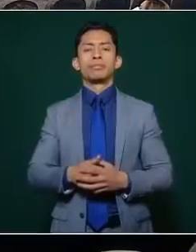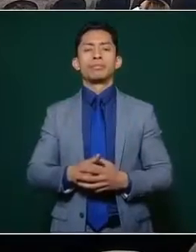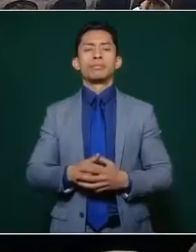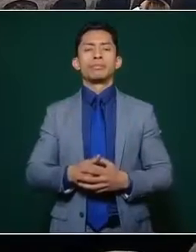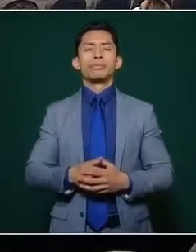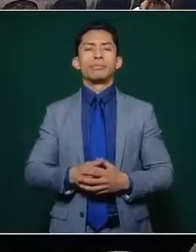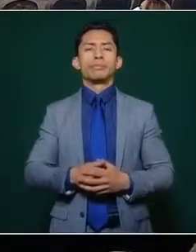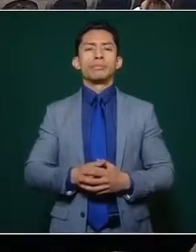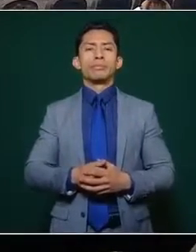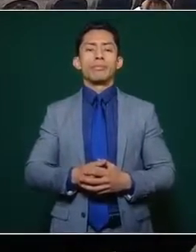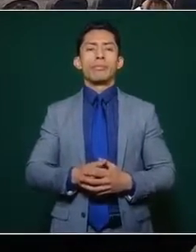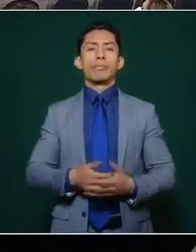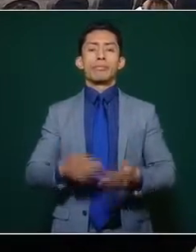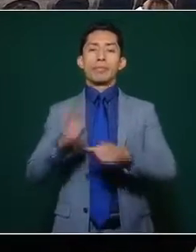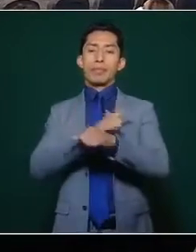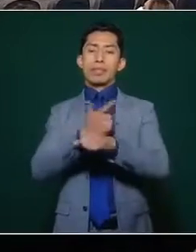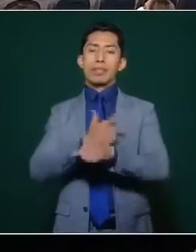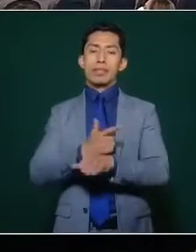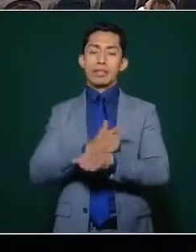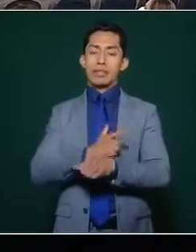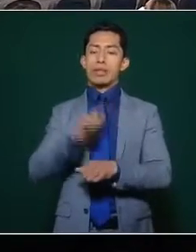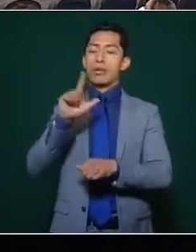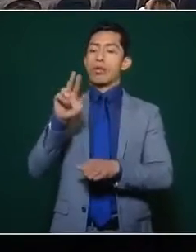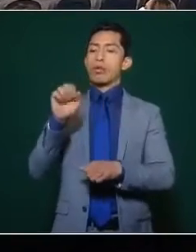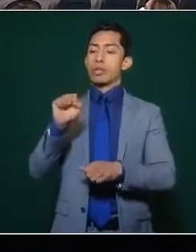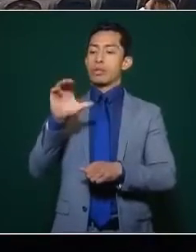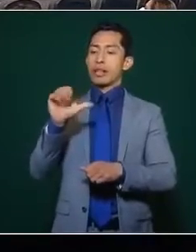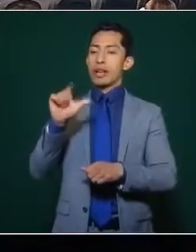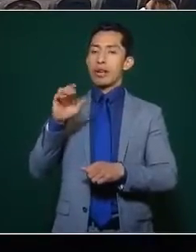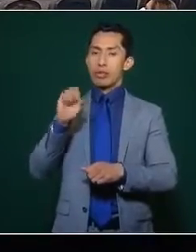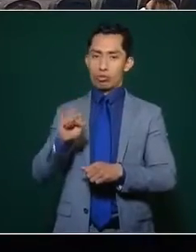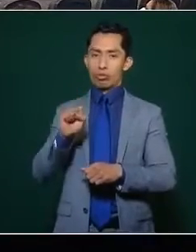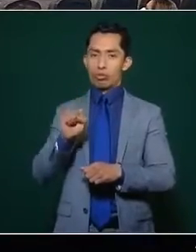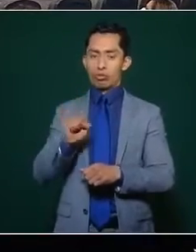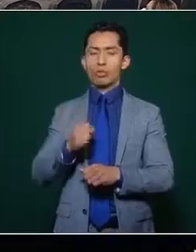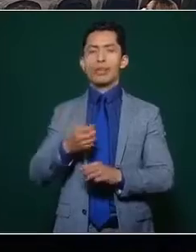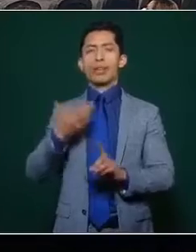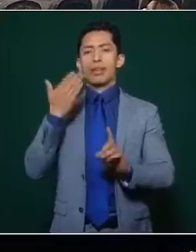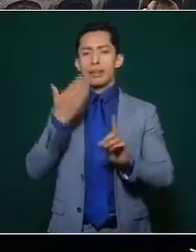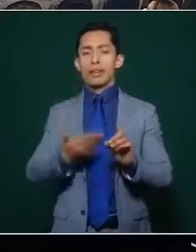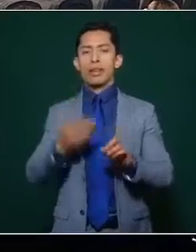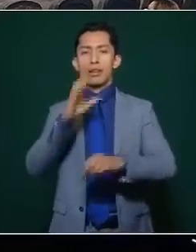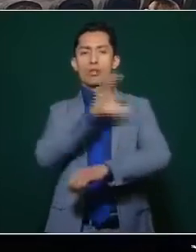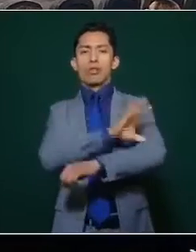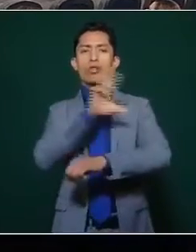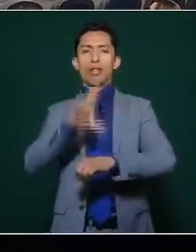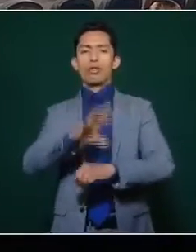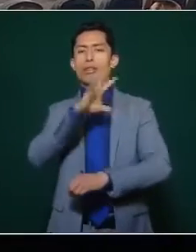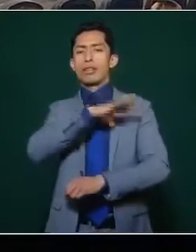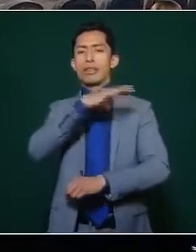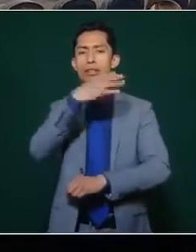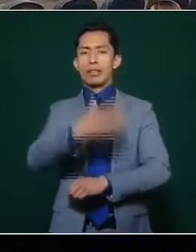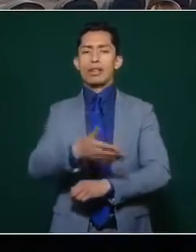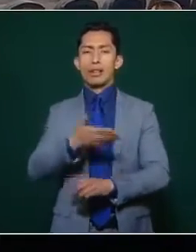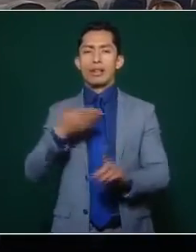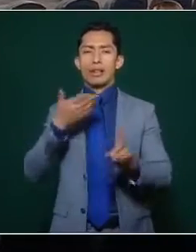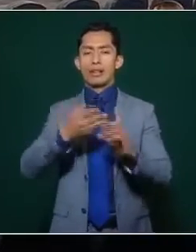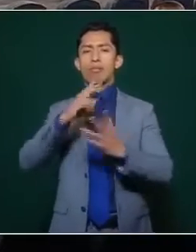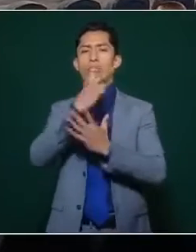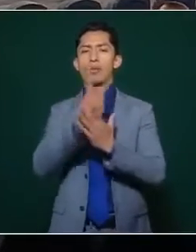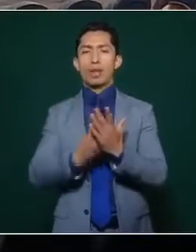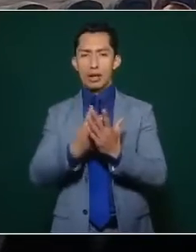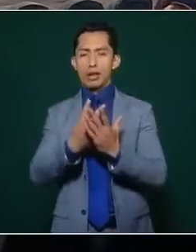el licenciado Carlos Torres Rosas, que es coordinador general de